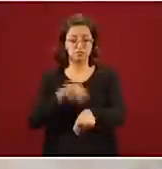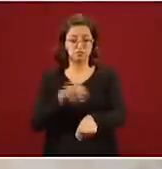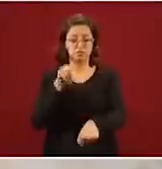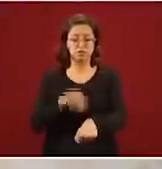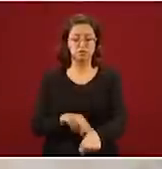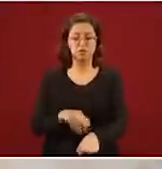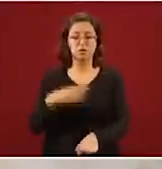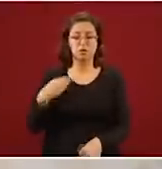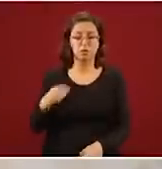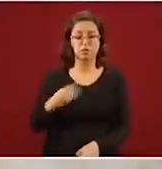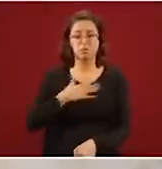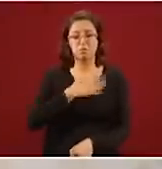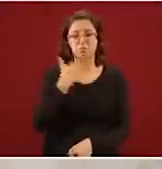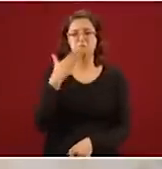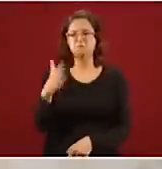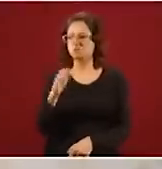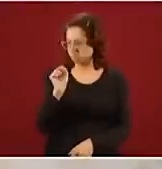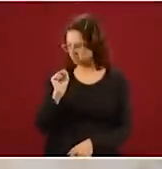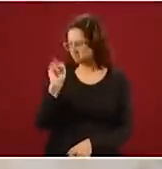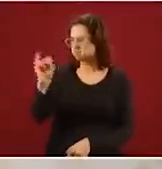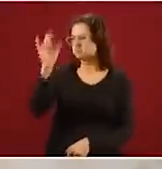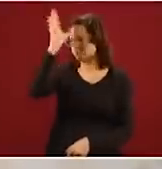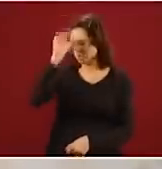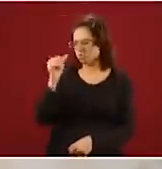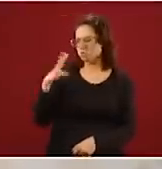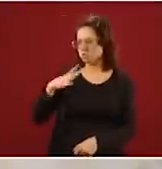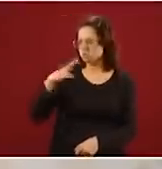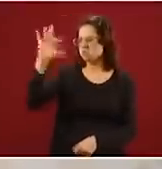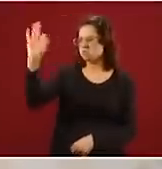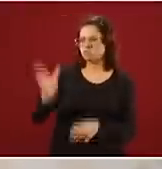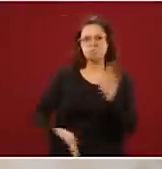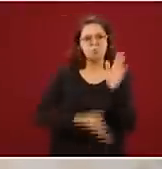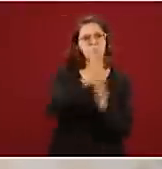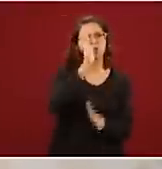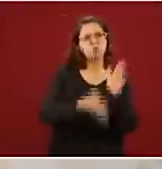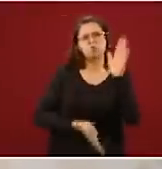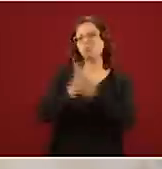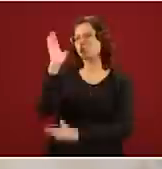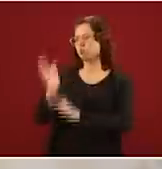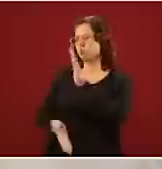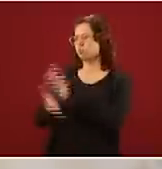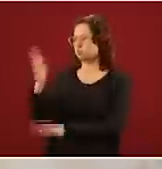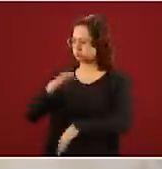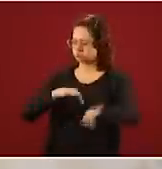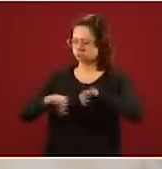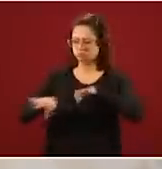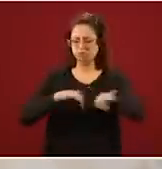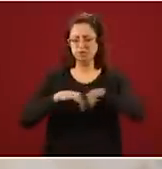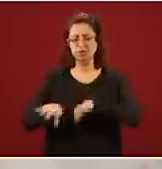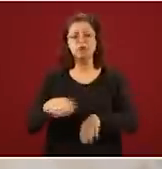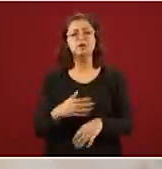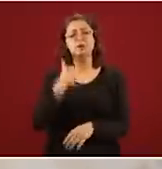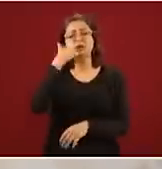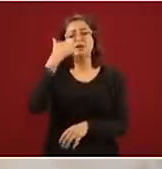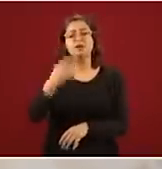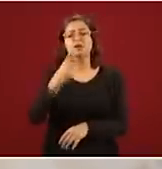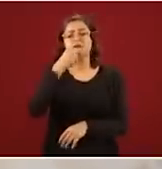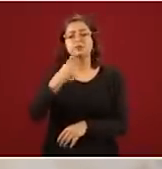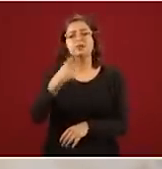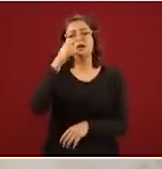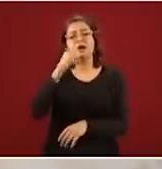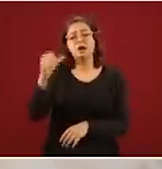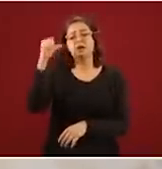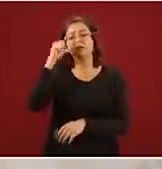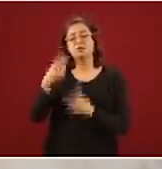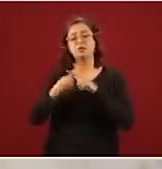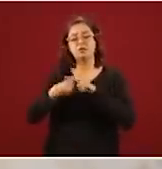bienestar dispuestos a irse a trabajar a lugares apartados. Y comentarles que ya hemos empezado, ayer